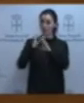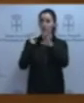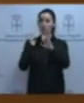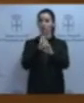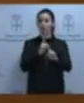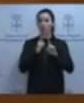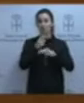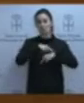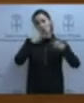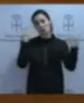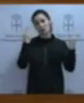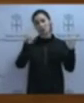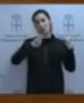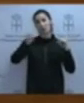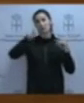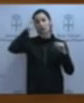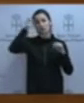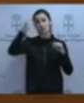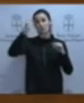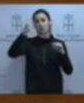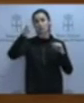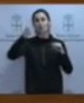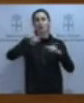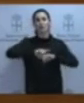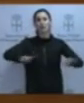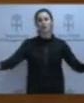y les que están en los pueblos a quien se priva de ello.